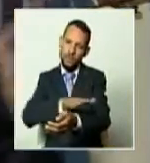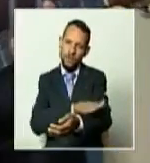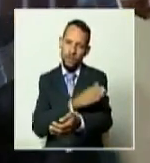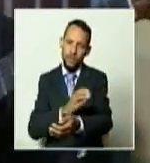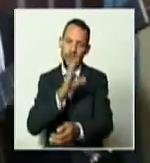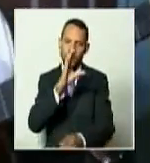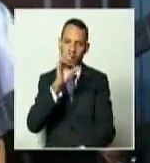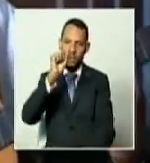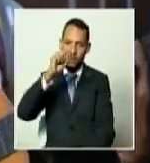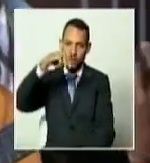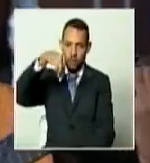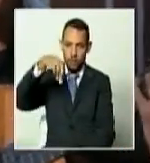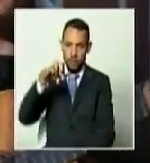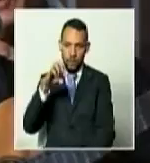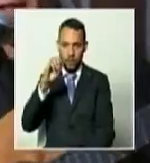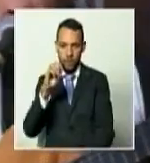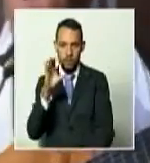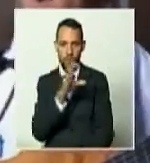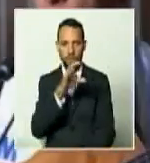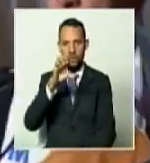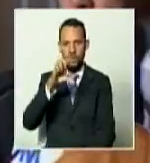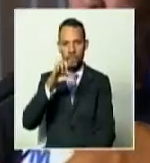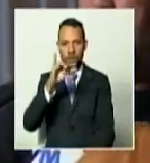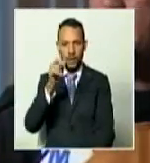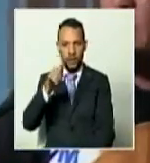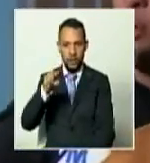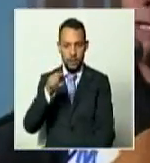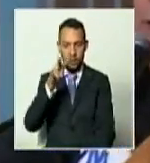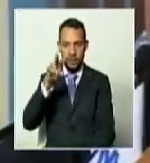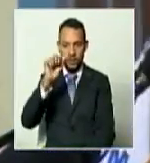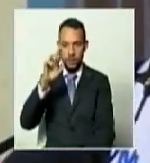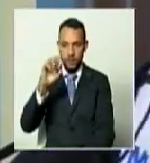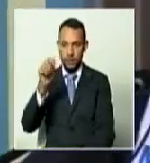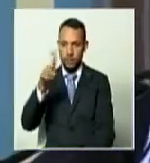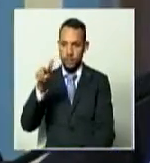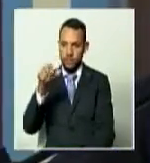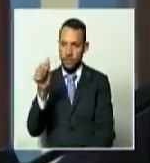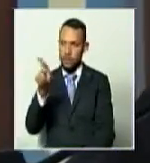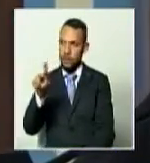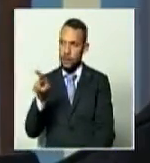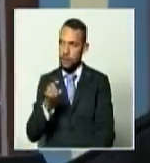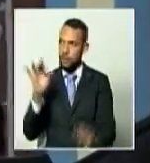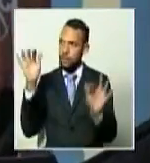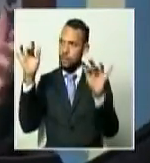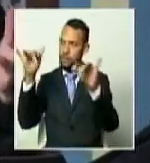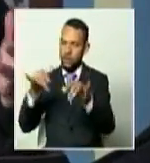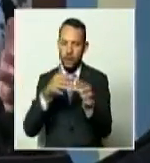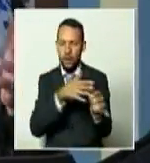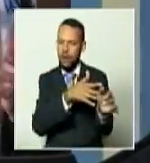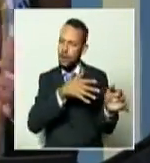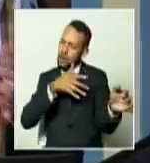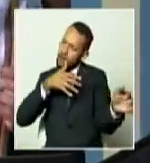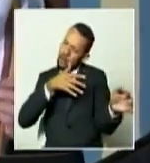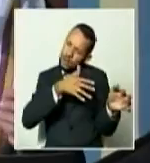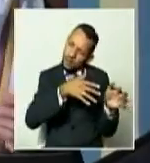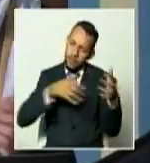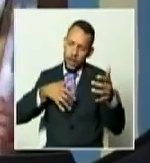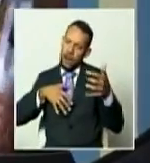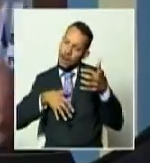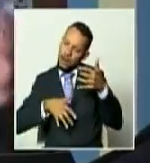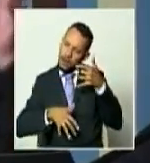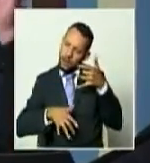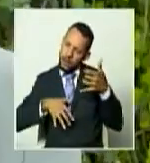la presentación de distintos grupos divididos en Encuentro Campesino y Parrandero, Encuentro de Música Colombiana y Encuentro de Chirimías